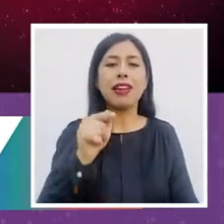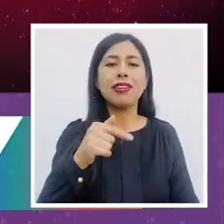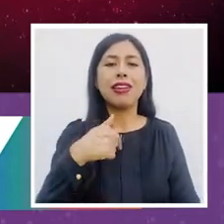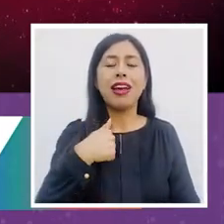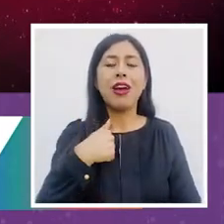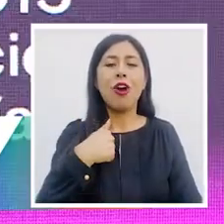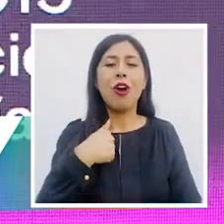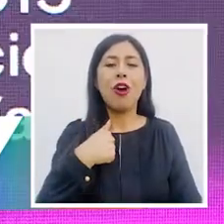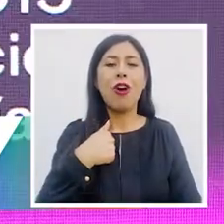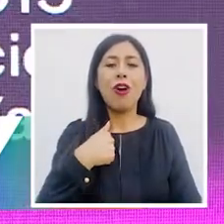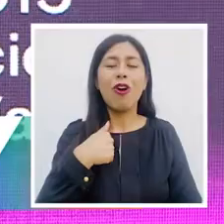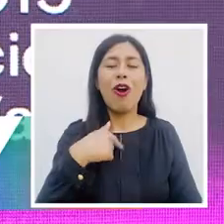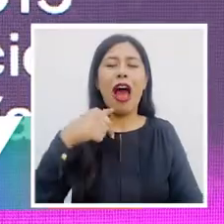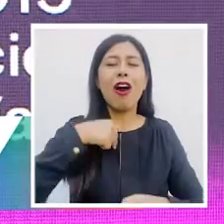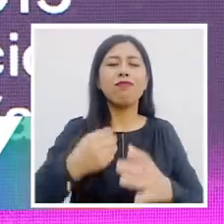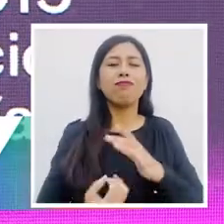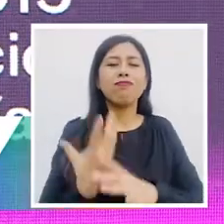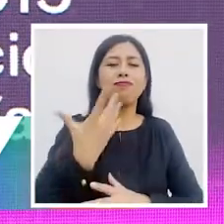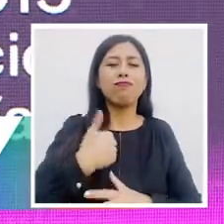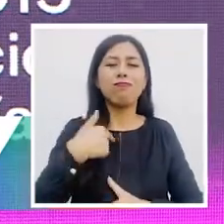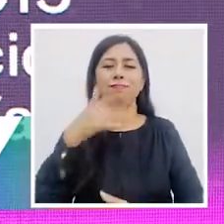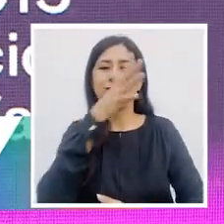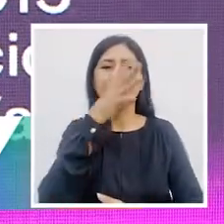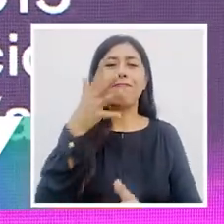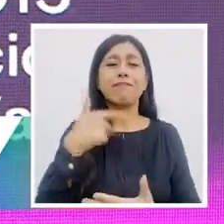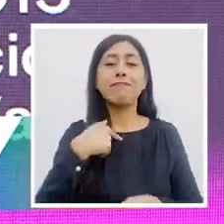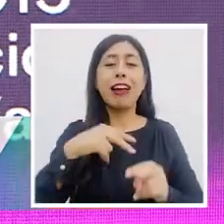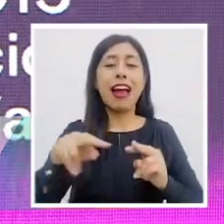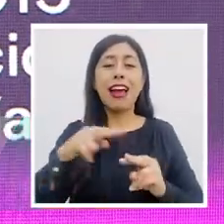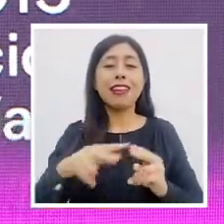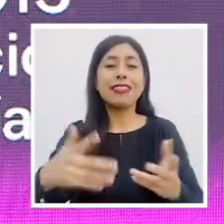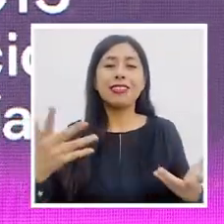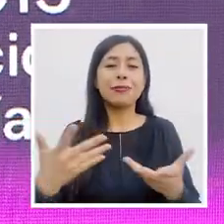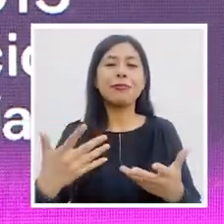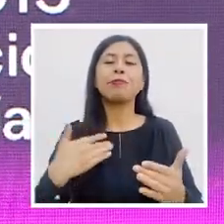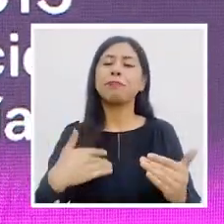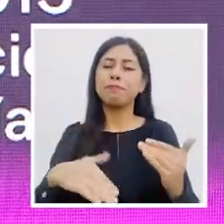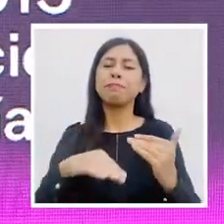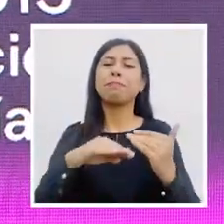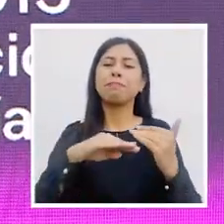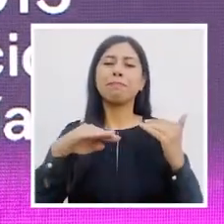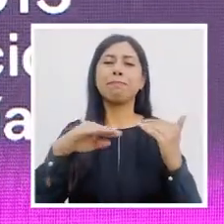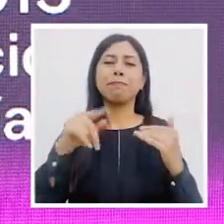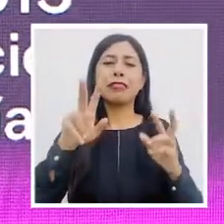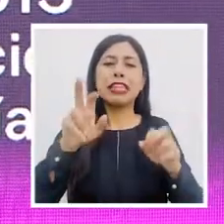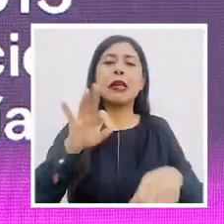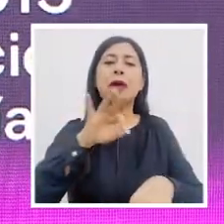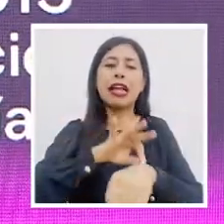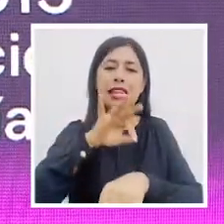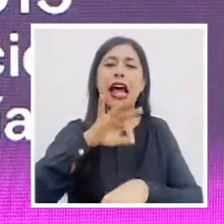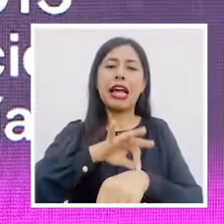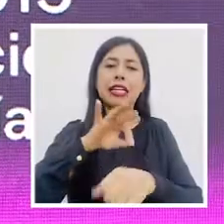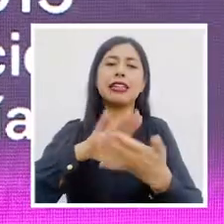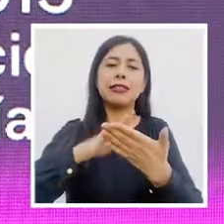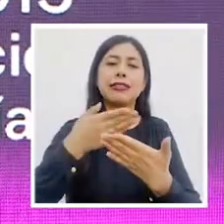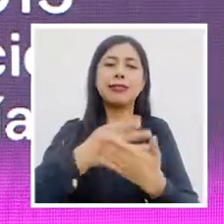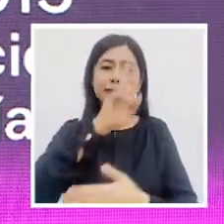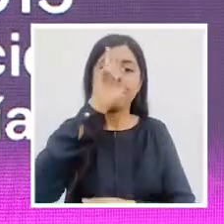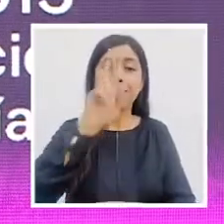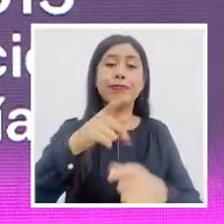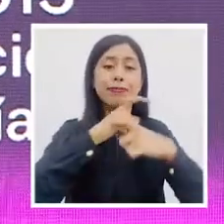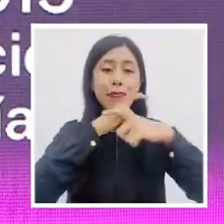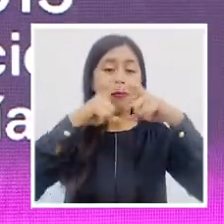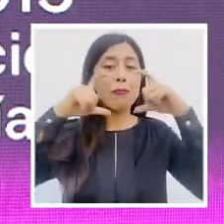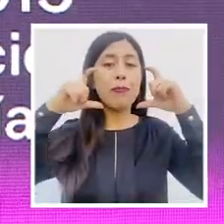también me voy a poner a la moda. Nos vamos a poner a la altura de las condiciones sanitarias con esta